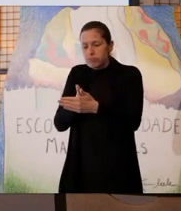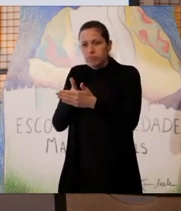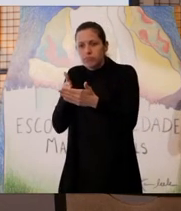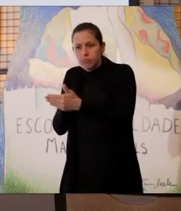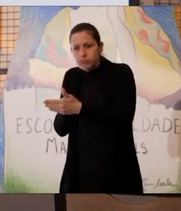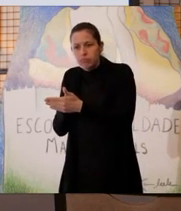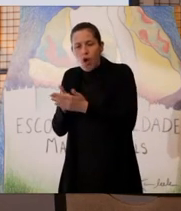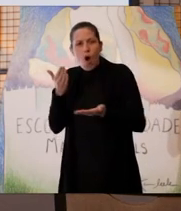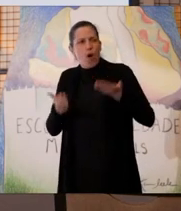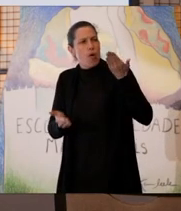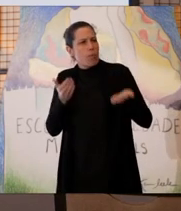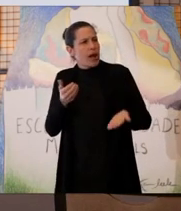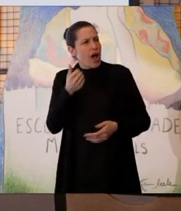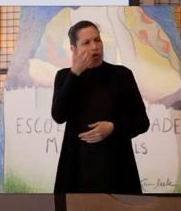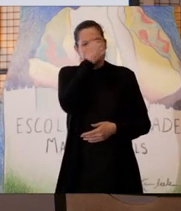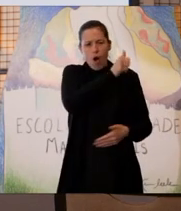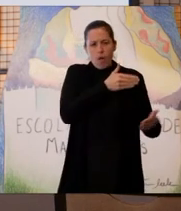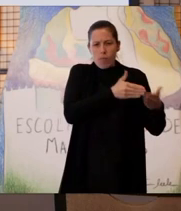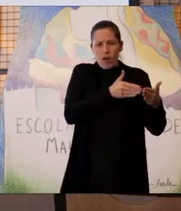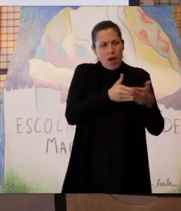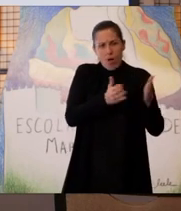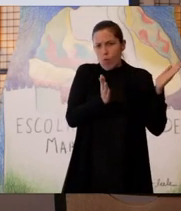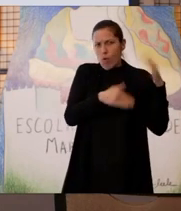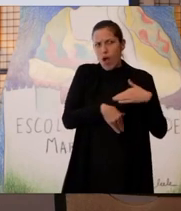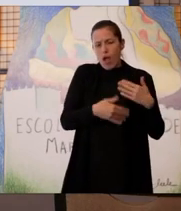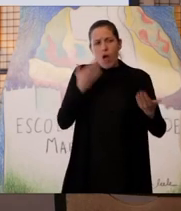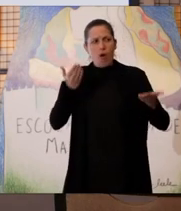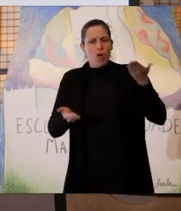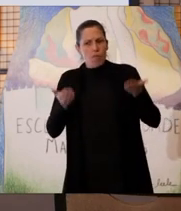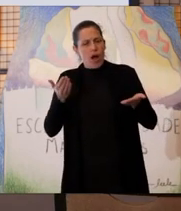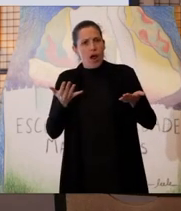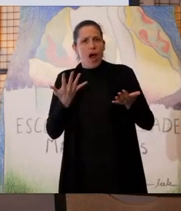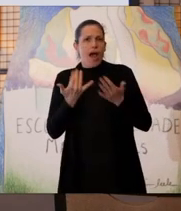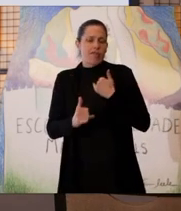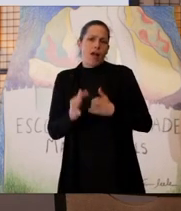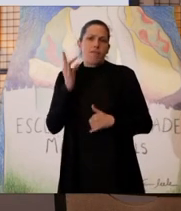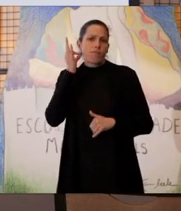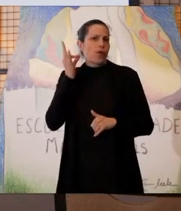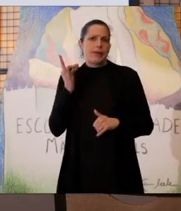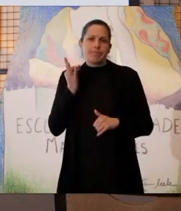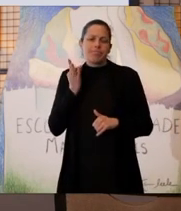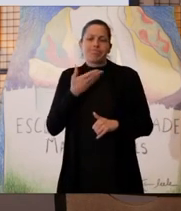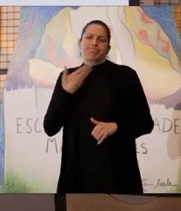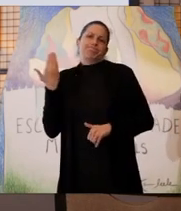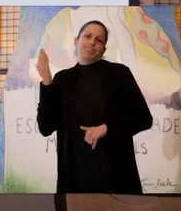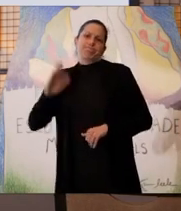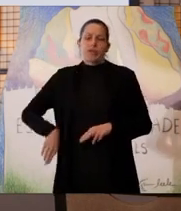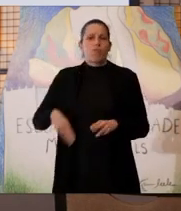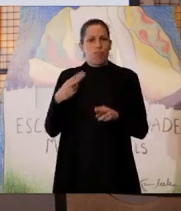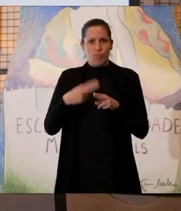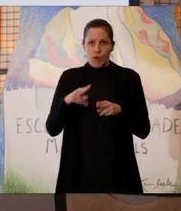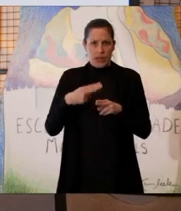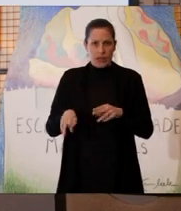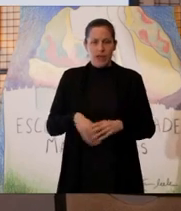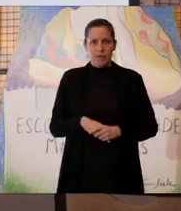su homólogo masculino muchas mujeres no se acercan a la política porque ven que el tratamiento que la